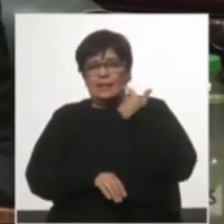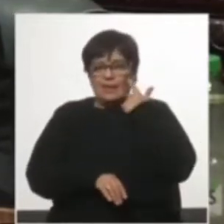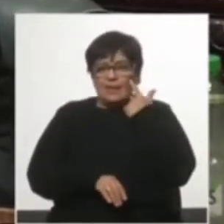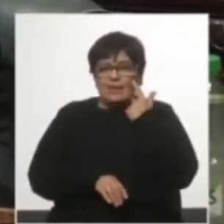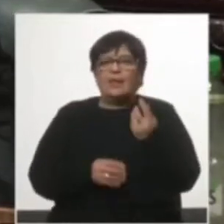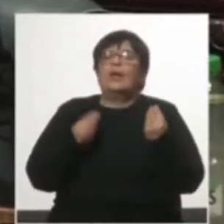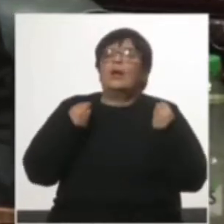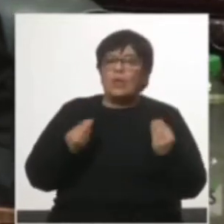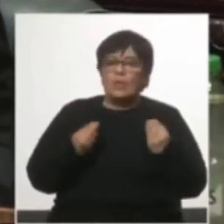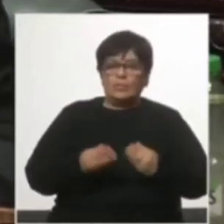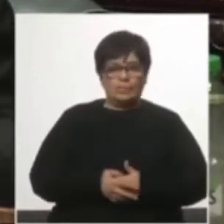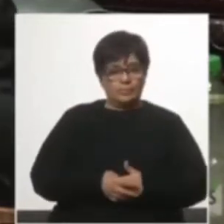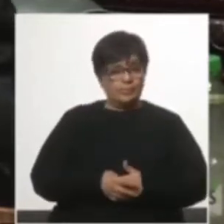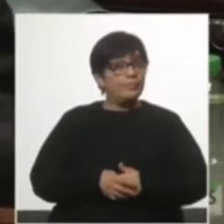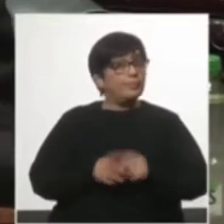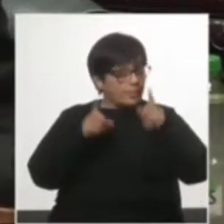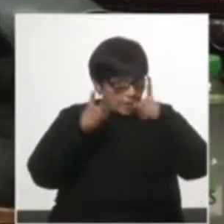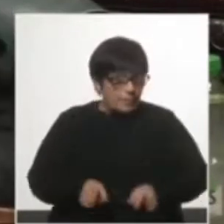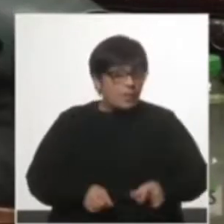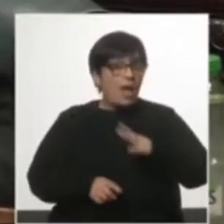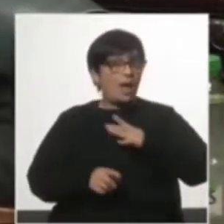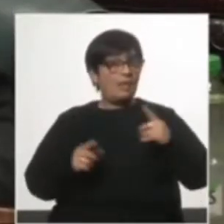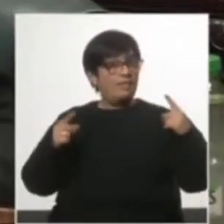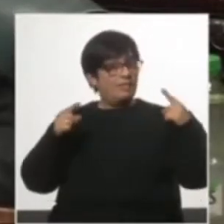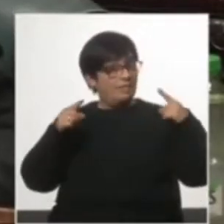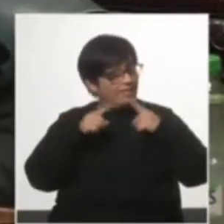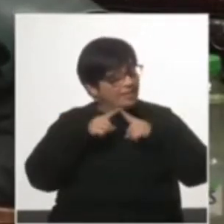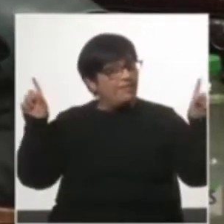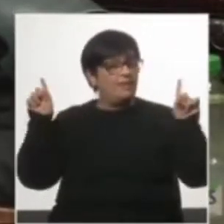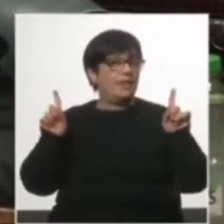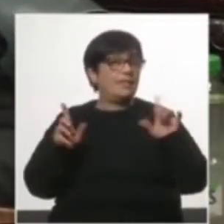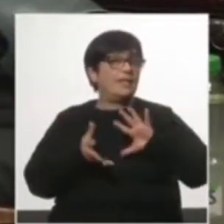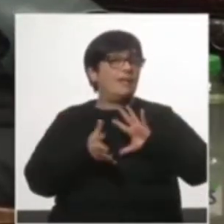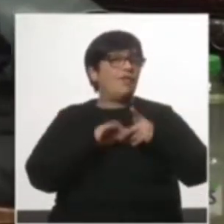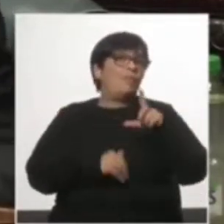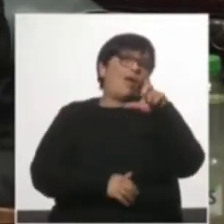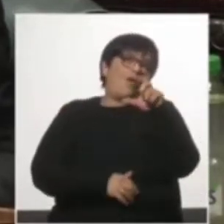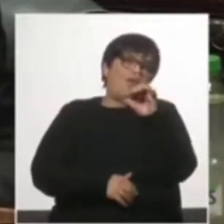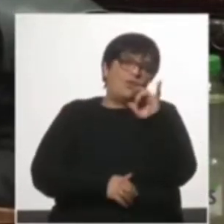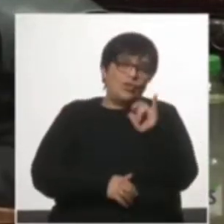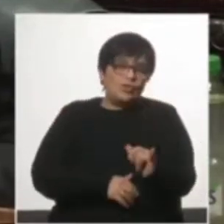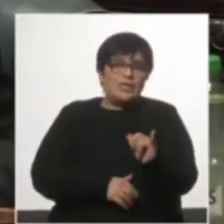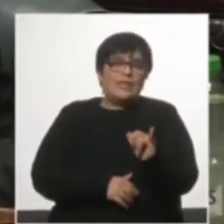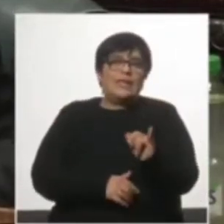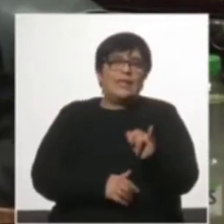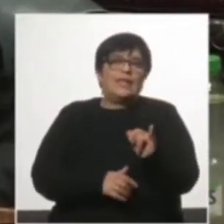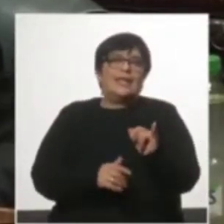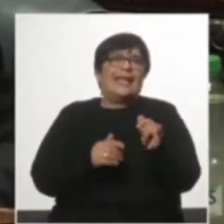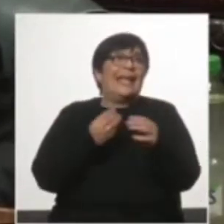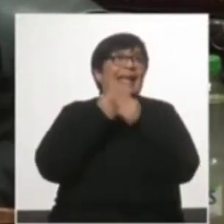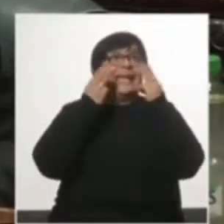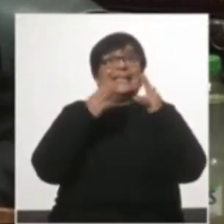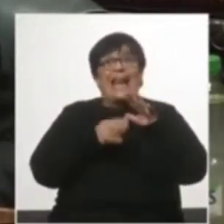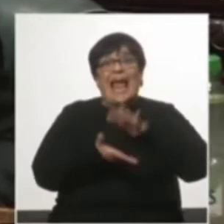con lo estructural. También tenemos diferencias, obviamente, con el manejo de lo estructural,